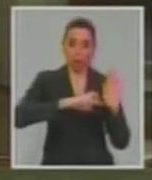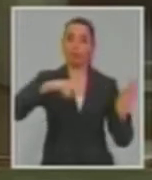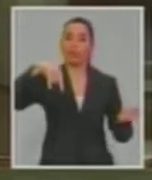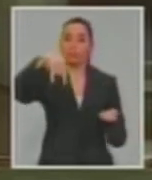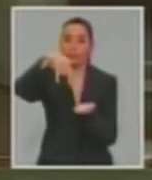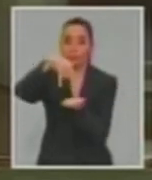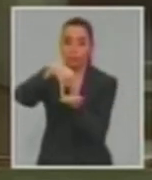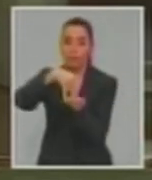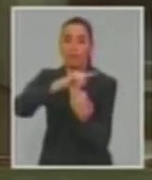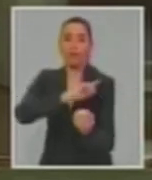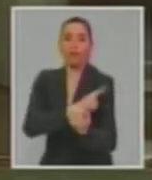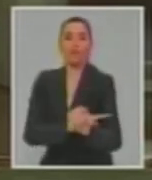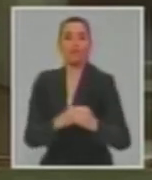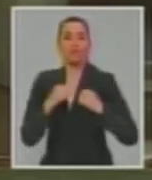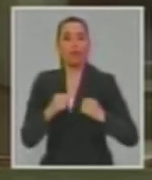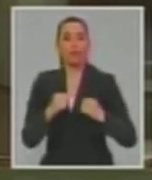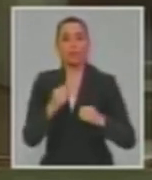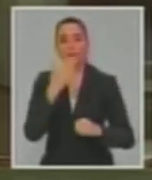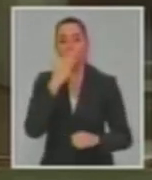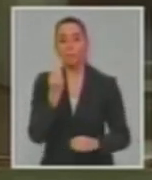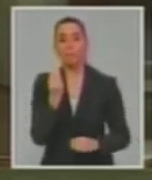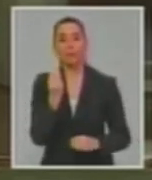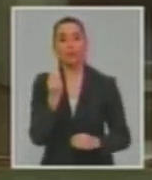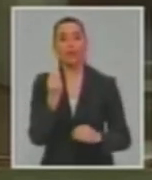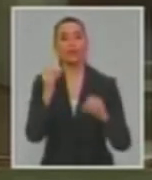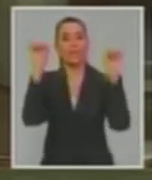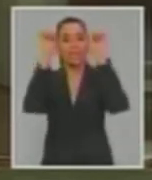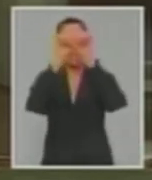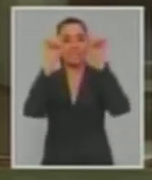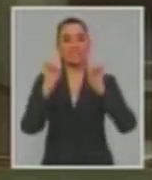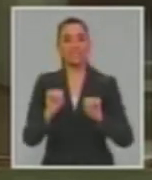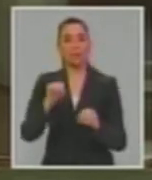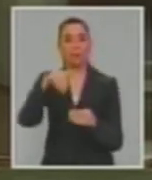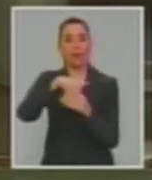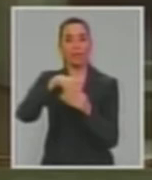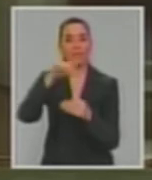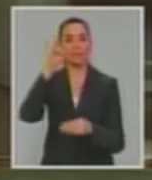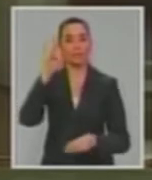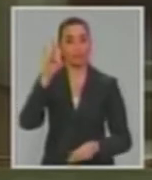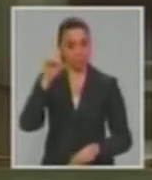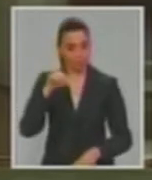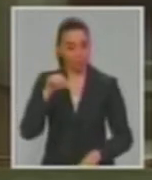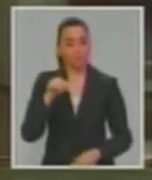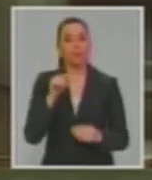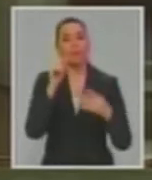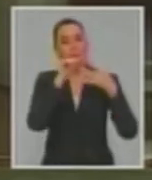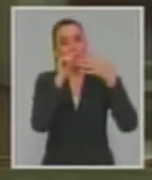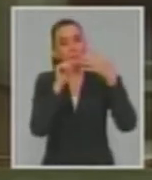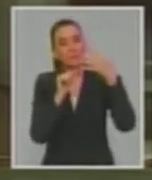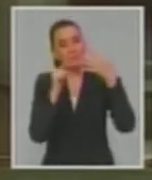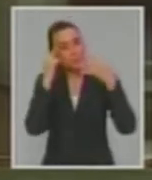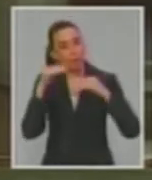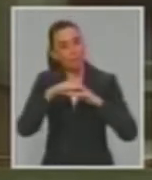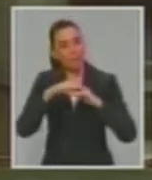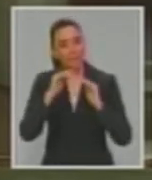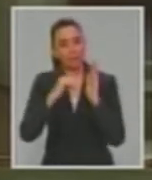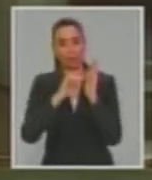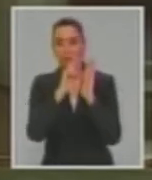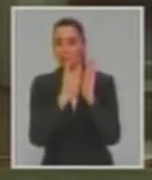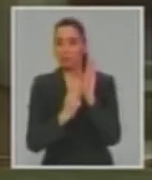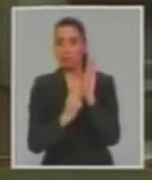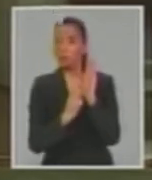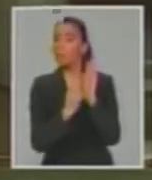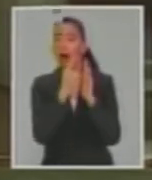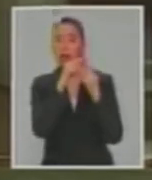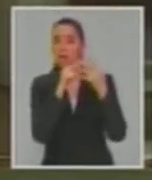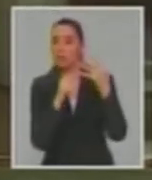para fortalecer y perfeccionar nuestro sistema electoral. Los principios básicos que orientan esta reforma son simples y